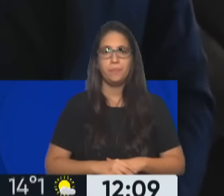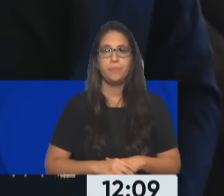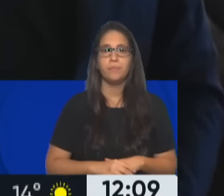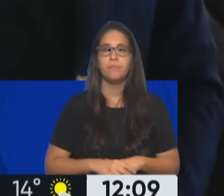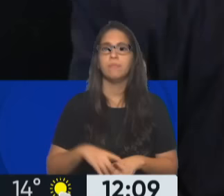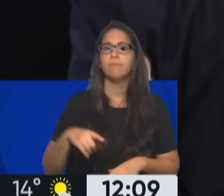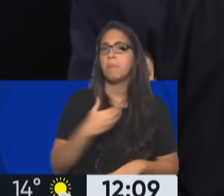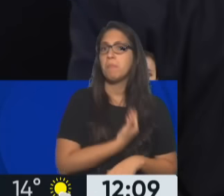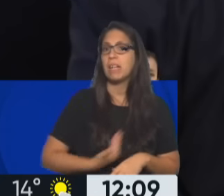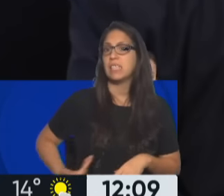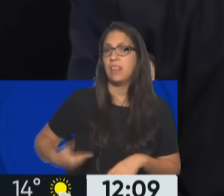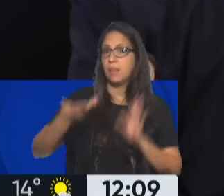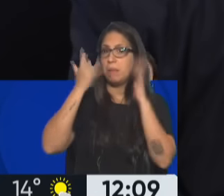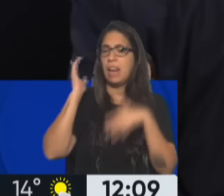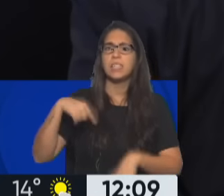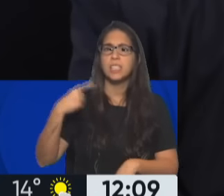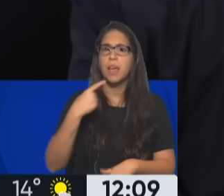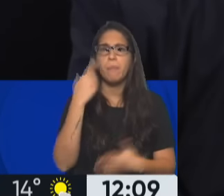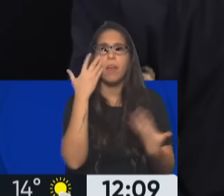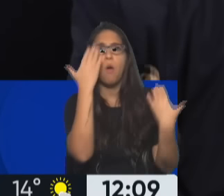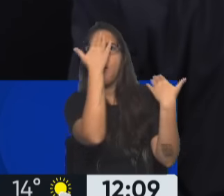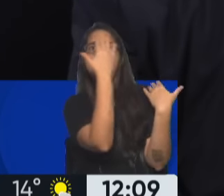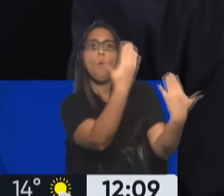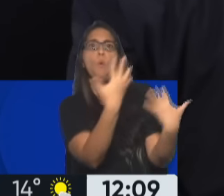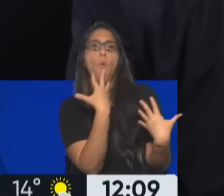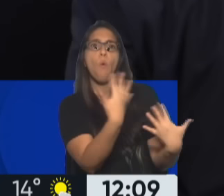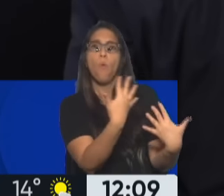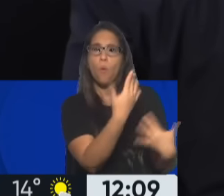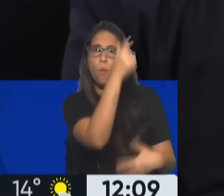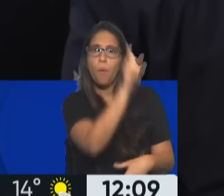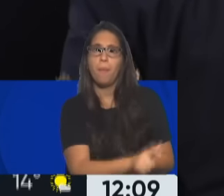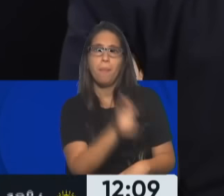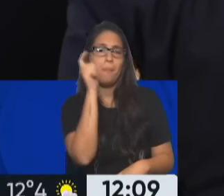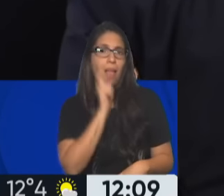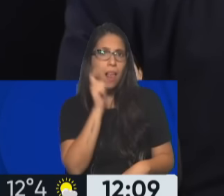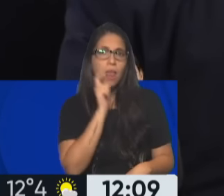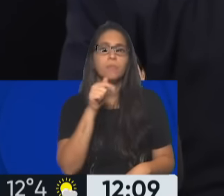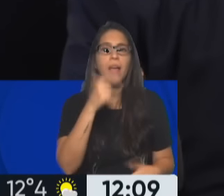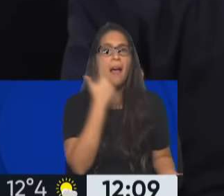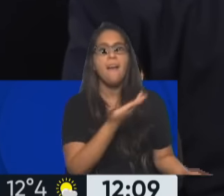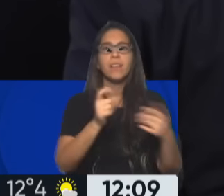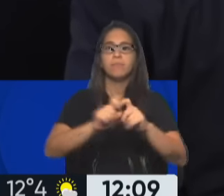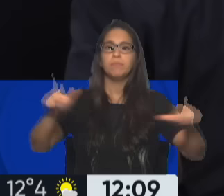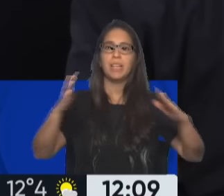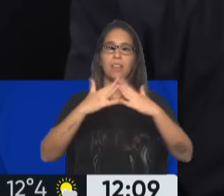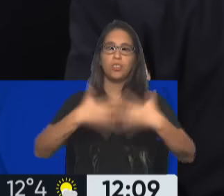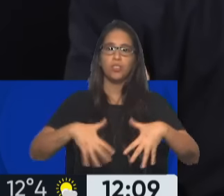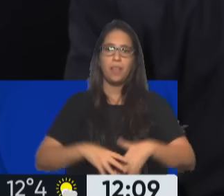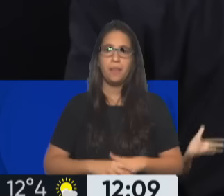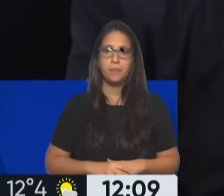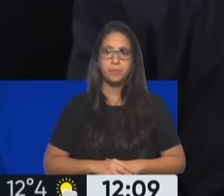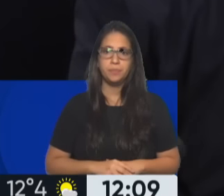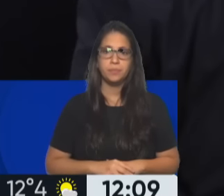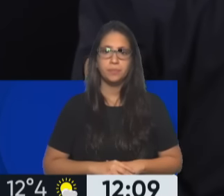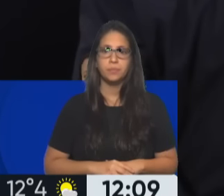de la Nación exaltó la figura de Carlos Saúl Menem. Vamos a sumarnos a lo que está sucediendo en Casa de Gobierno. Diversificaron